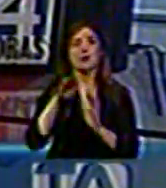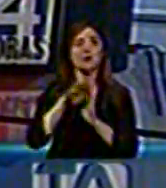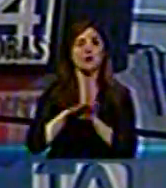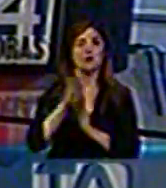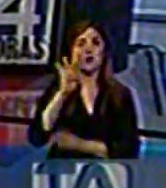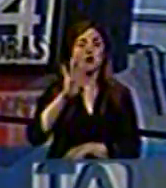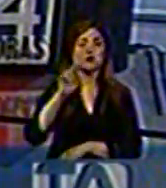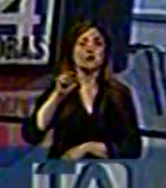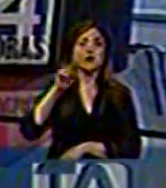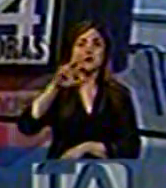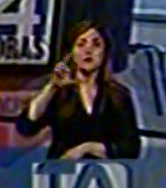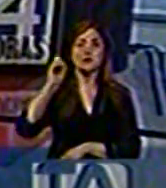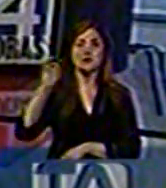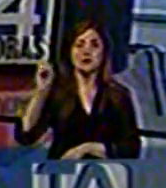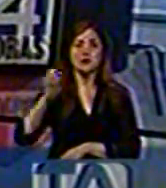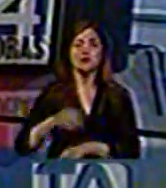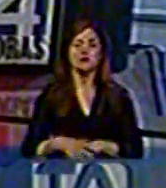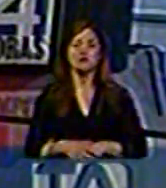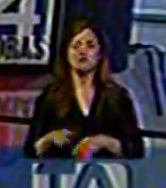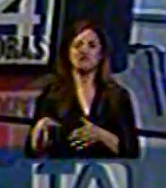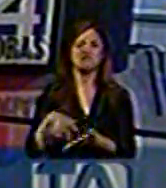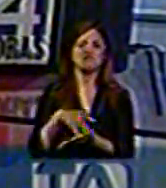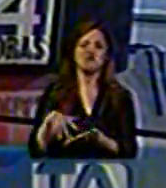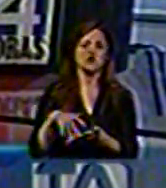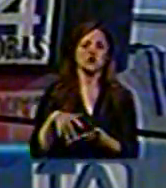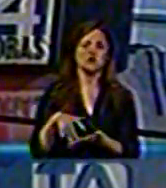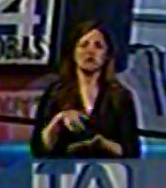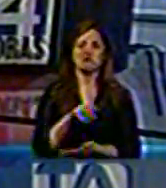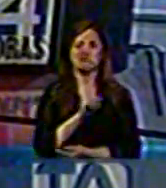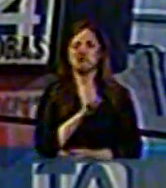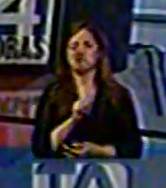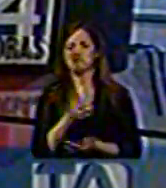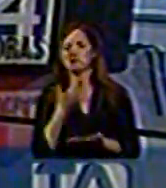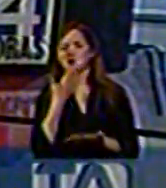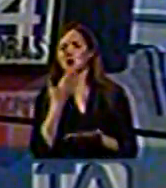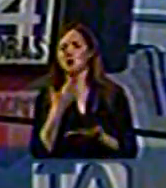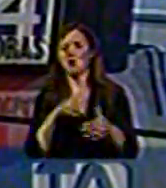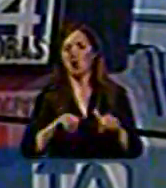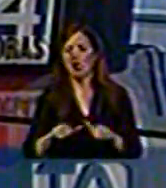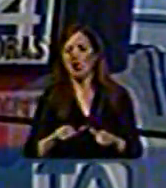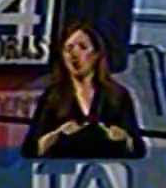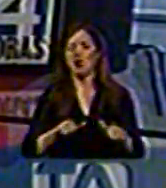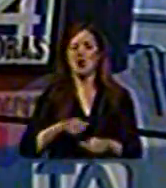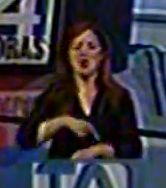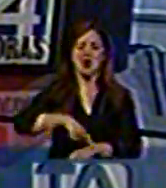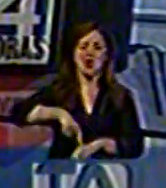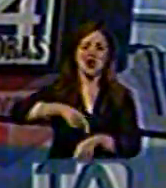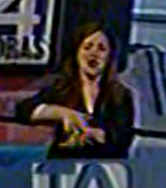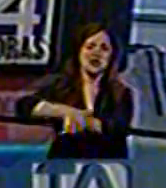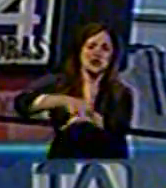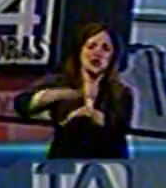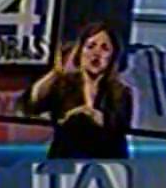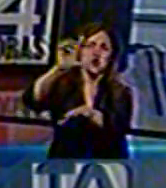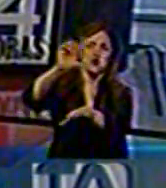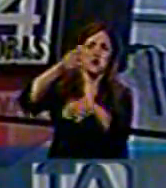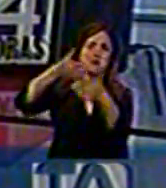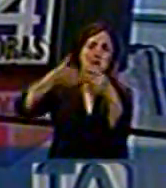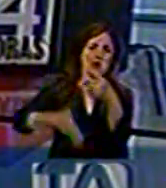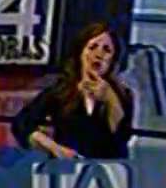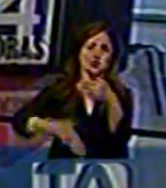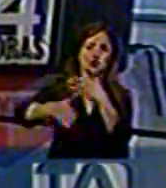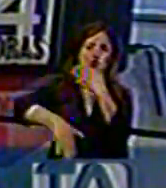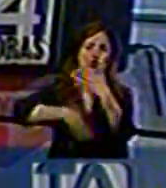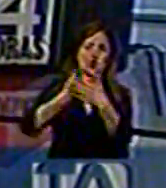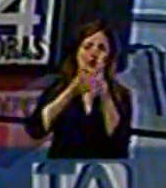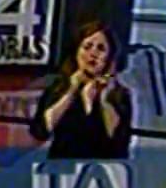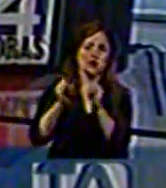4.300. Al organismo no solo se le cuestiona su actuación, sino su falta de agilidad. Este lunes finalizará el plazo para que los